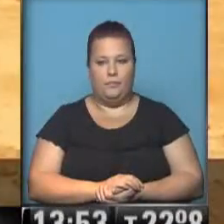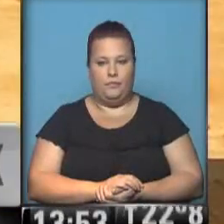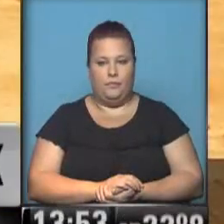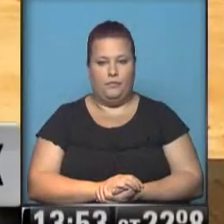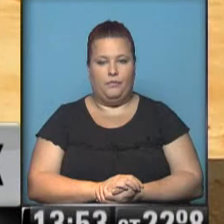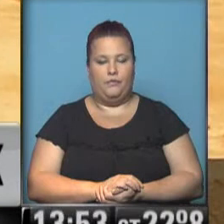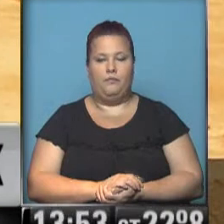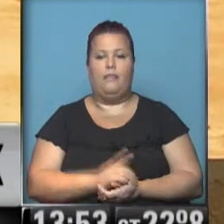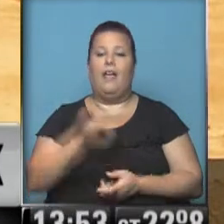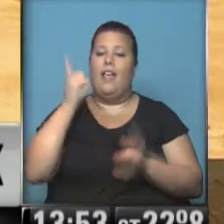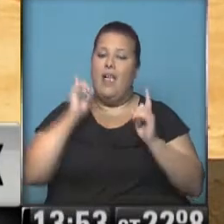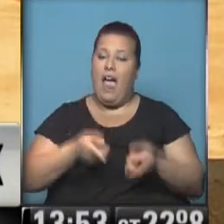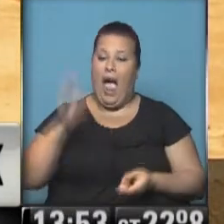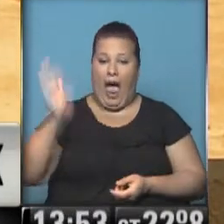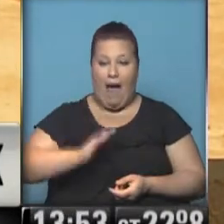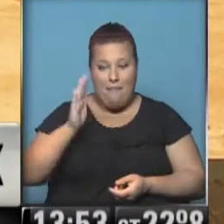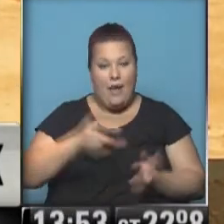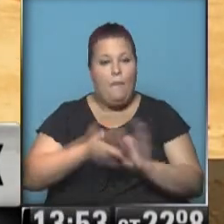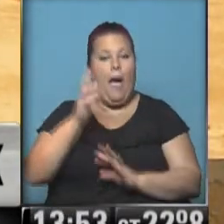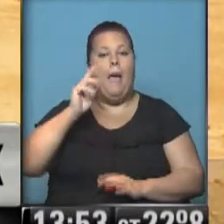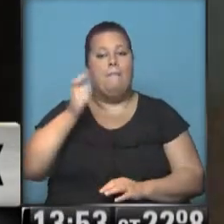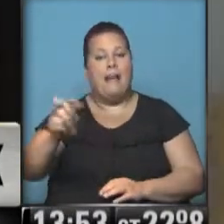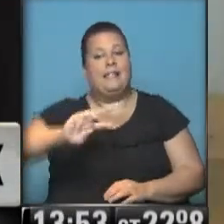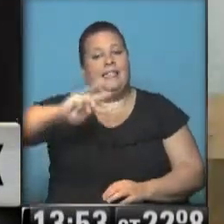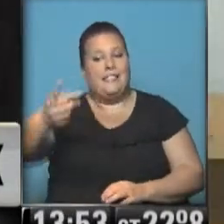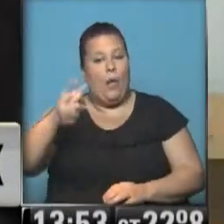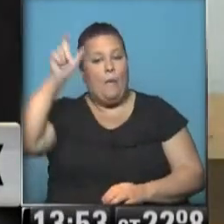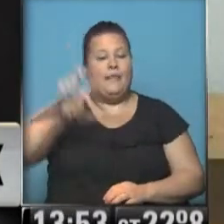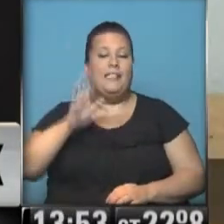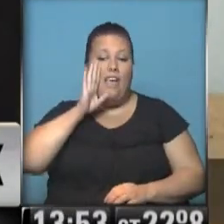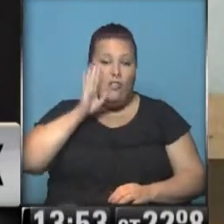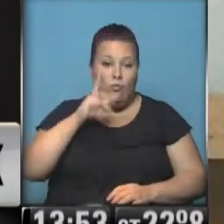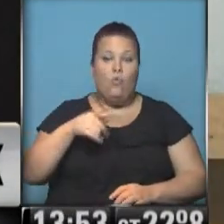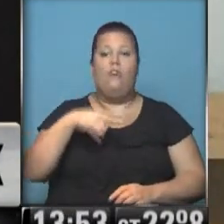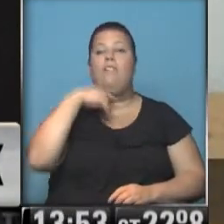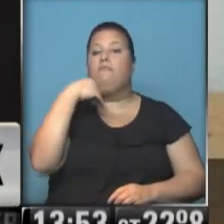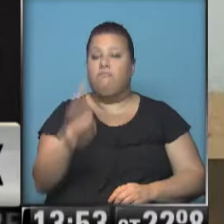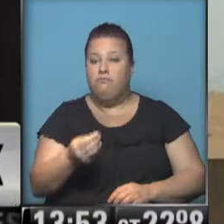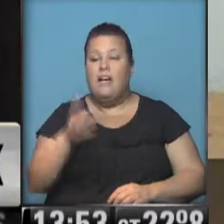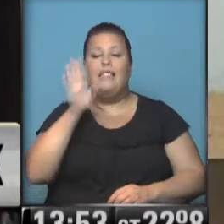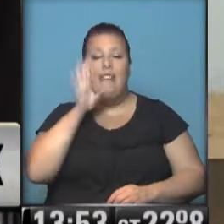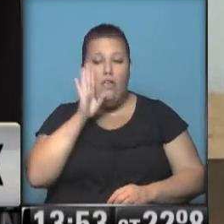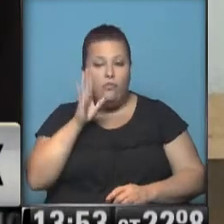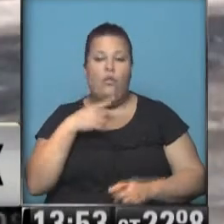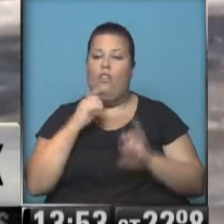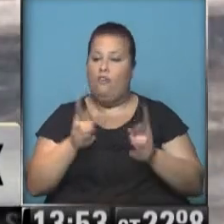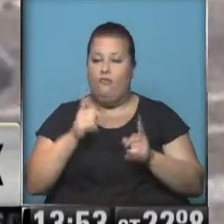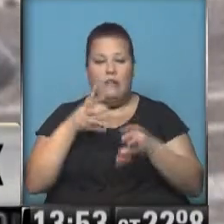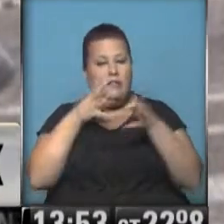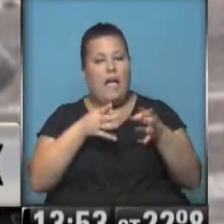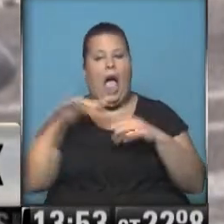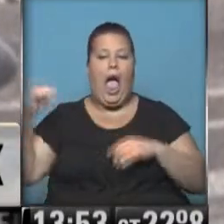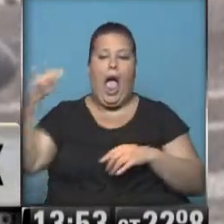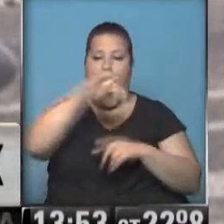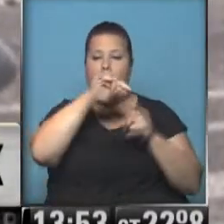A pesar de las amenazas de matar a un segundo ciudadano norteamericano como respuesta, Estados Unidos prosigue los ataques aéreos contra